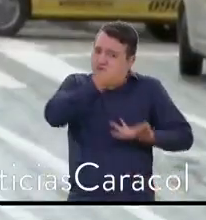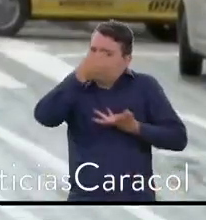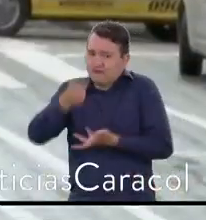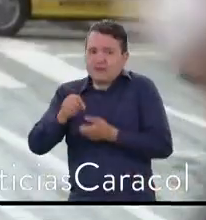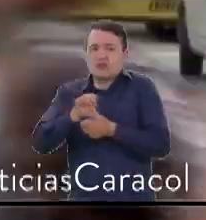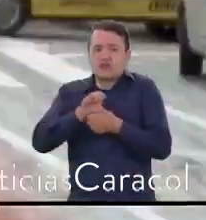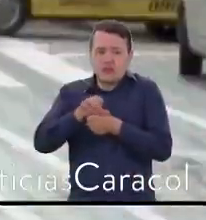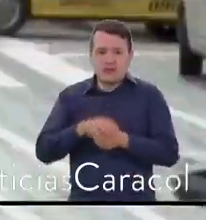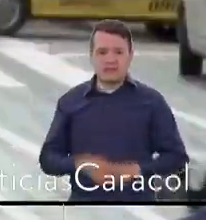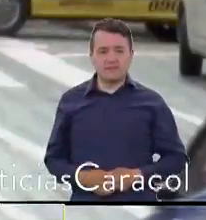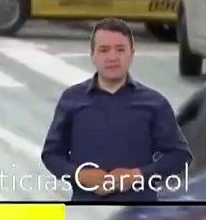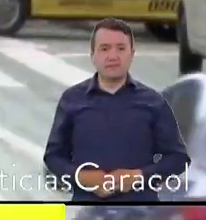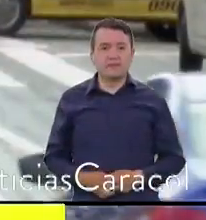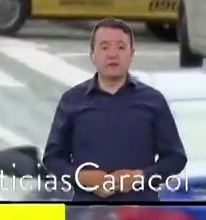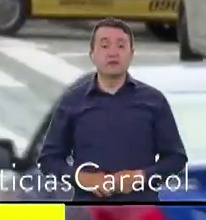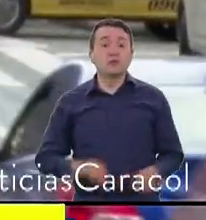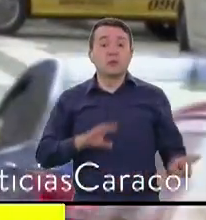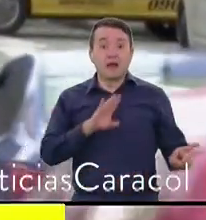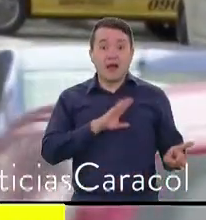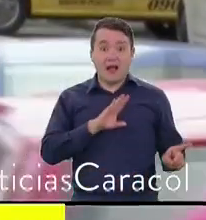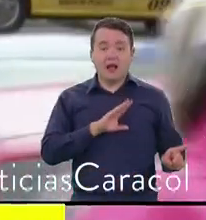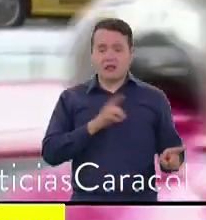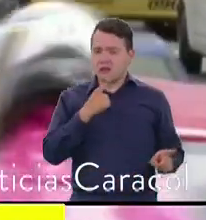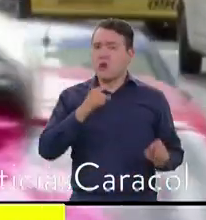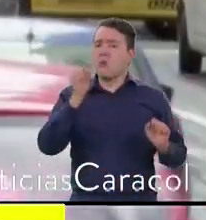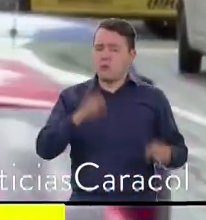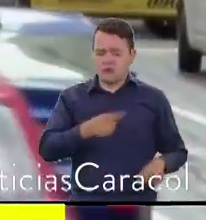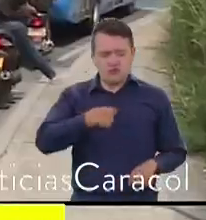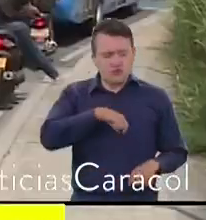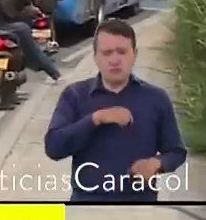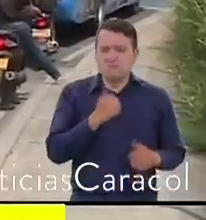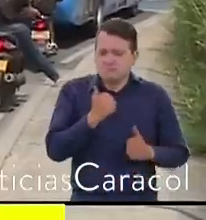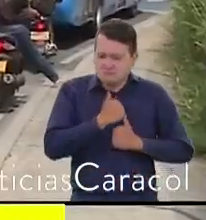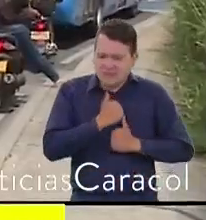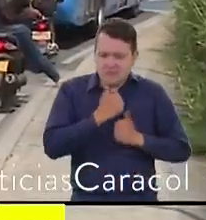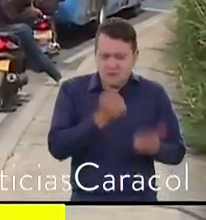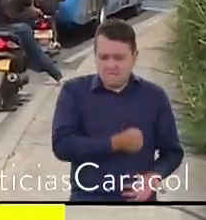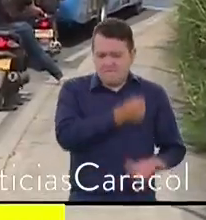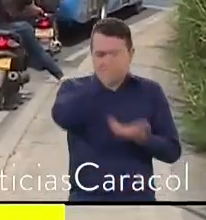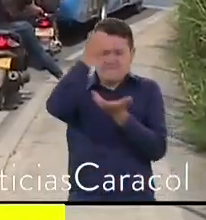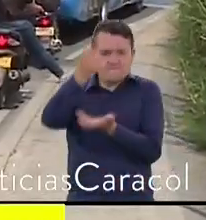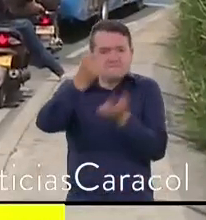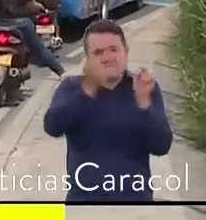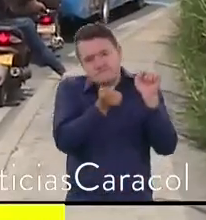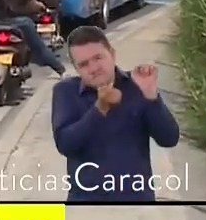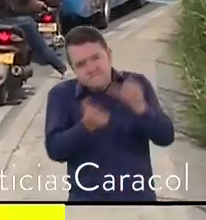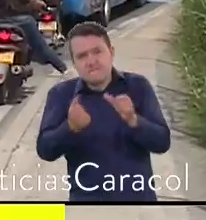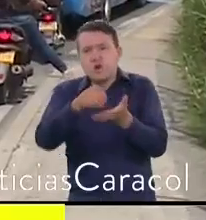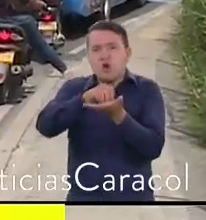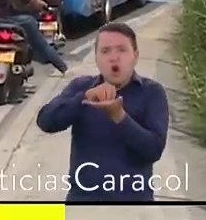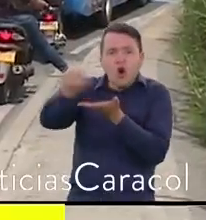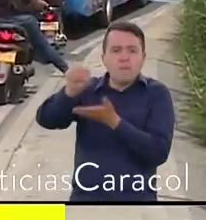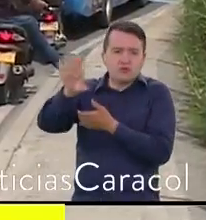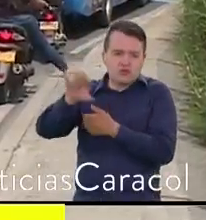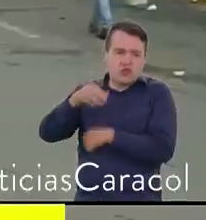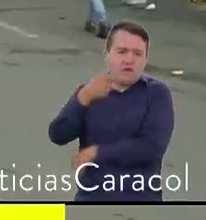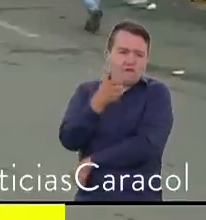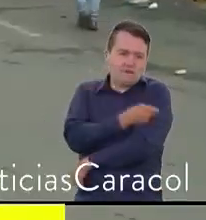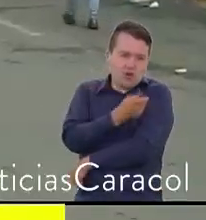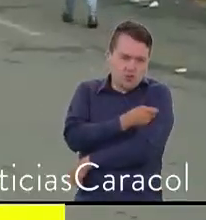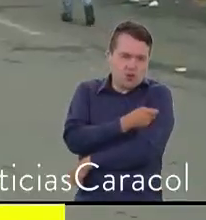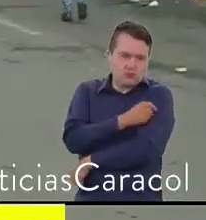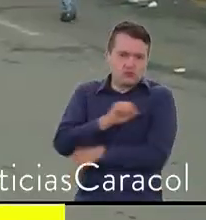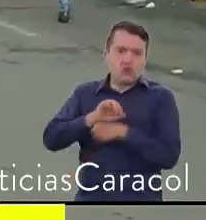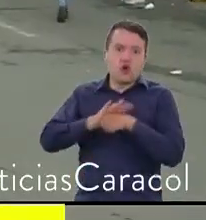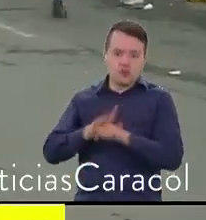El alcalde de Cali, Jorge Iván Ospina, señaló que la ciudad está dispuesta a invertir recursos de libre designación para la compra de vacunas contra el COVID-19. Además, dijo